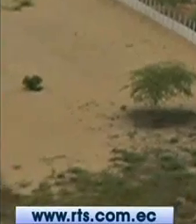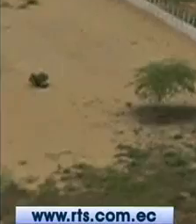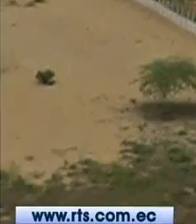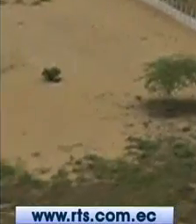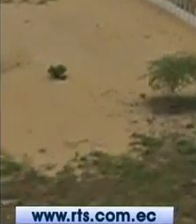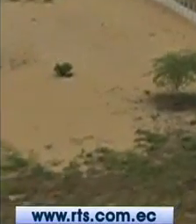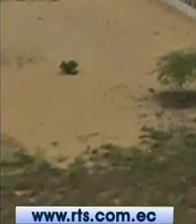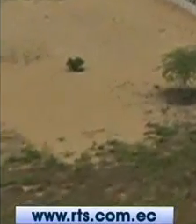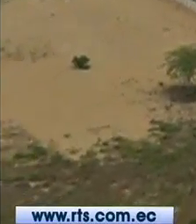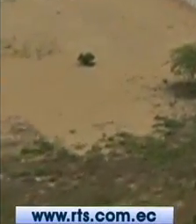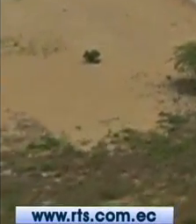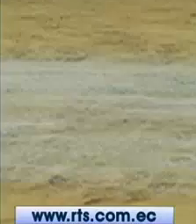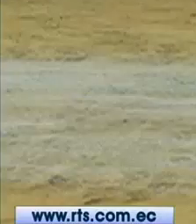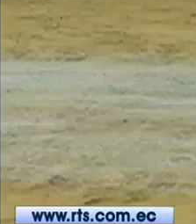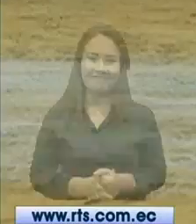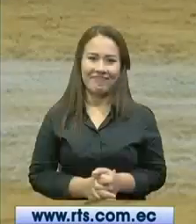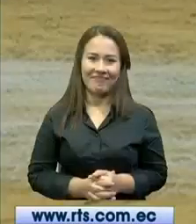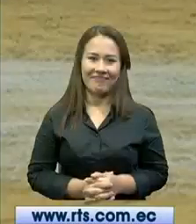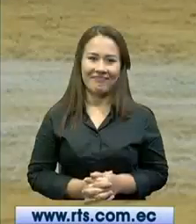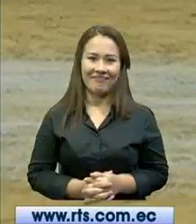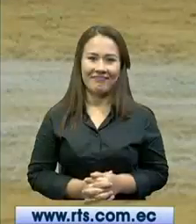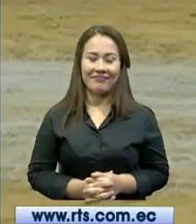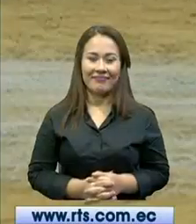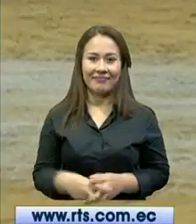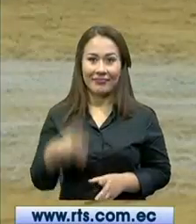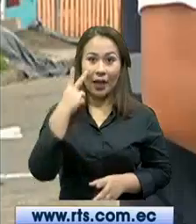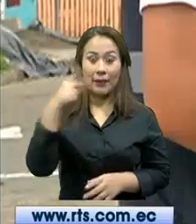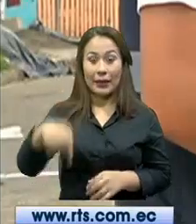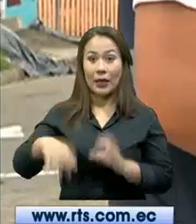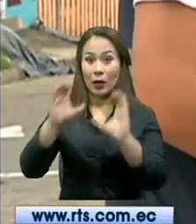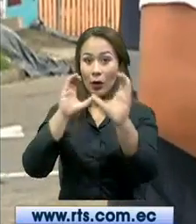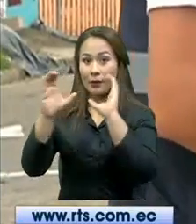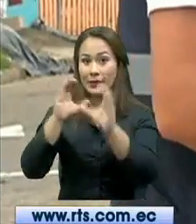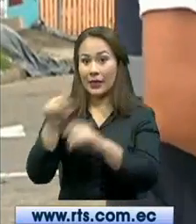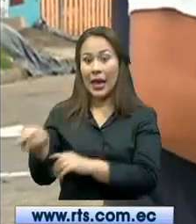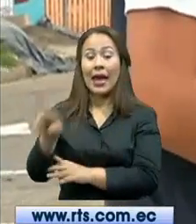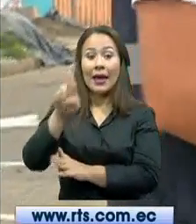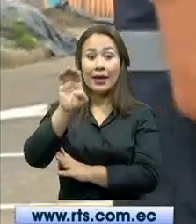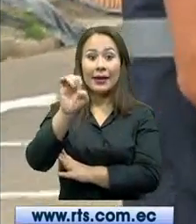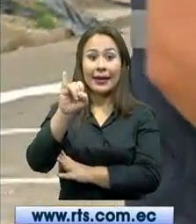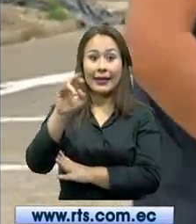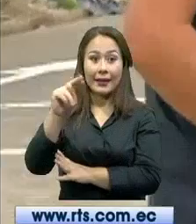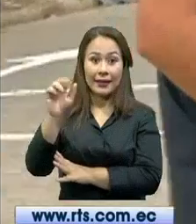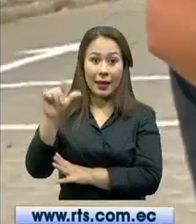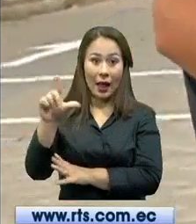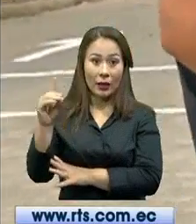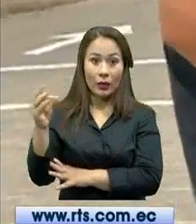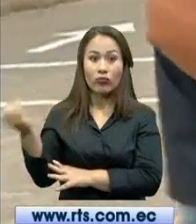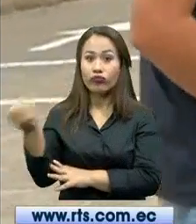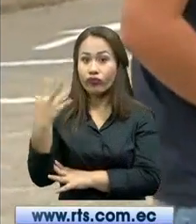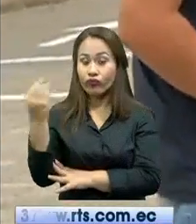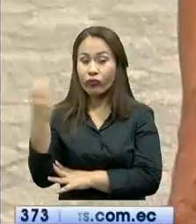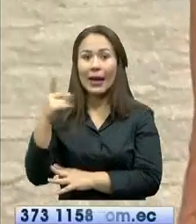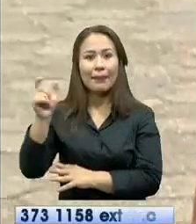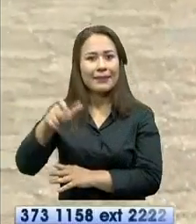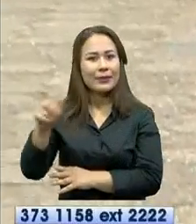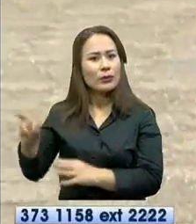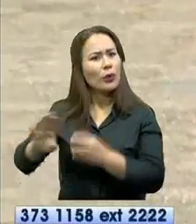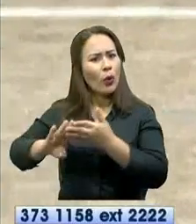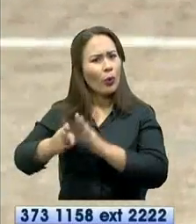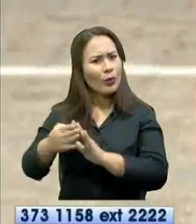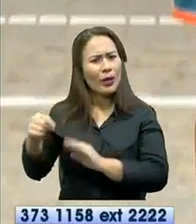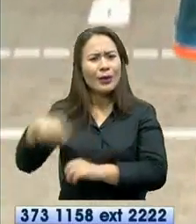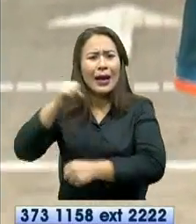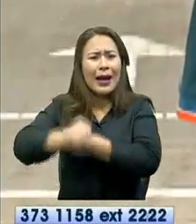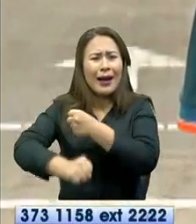en Olón, pudimos conversar con don Reinaldo Neira y con don Heriberto Ángel Borbor, comuneros ya con